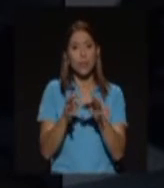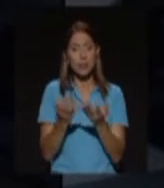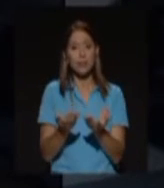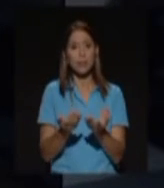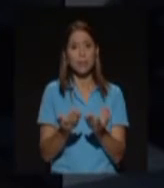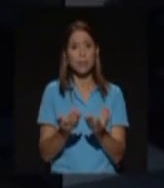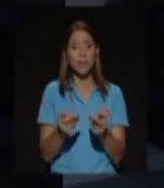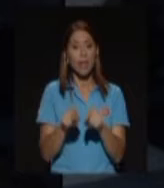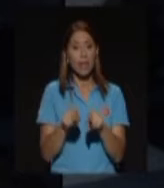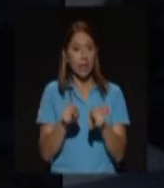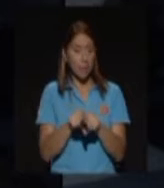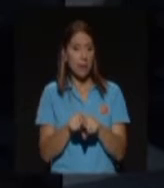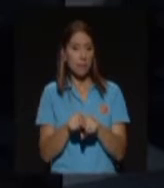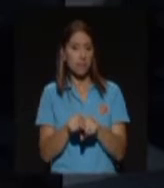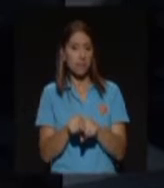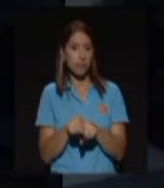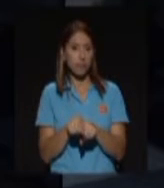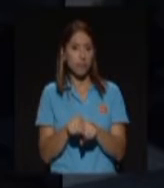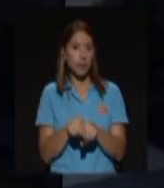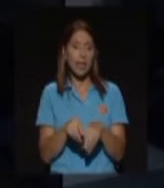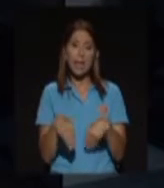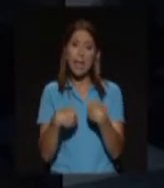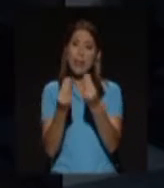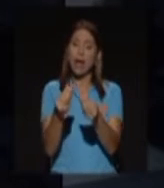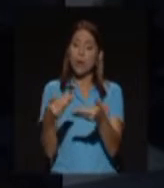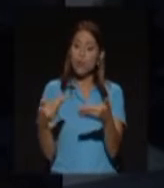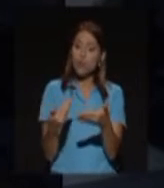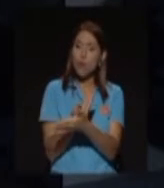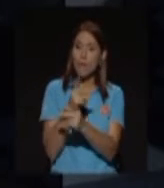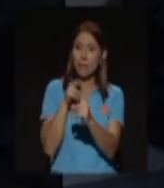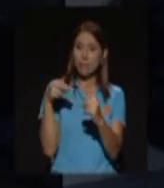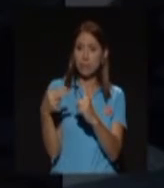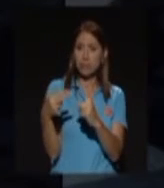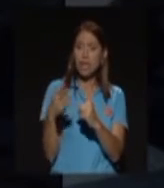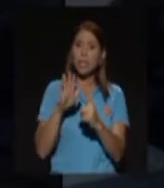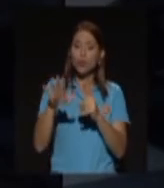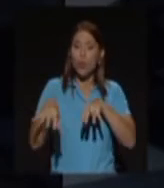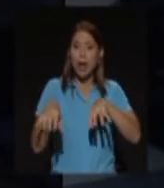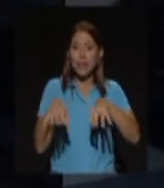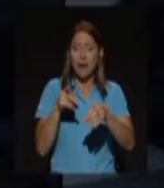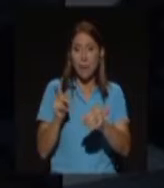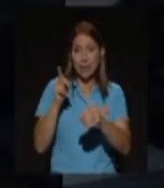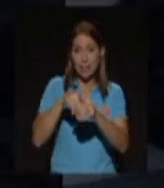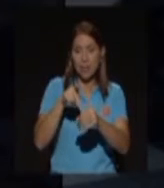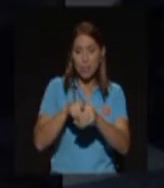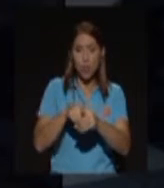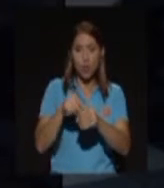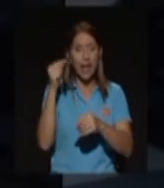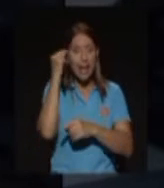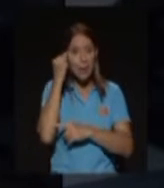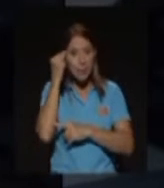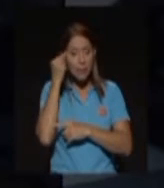y que le dan también un nuevo aspecto de su muy activa participación en el